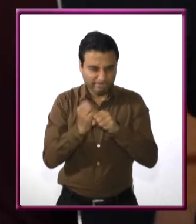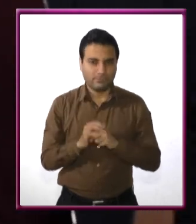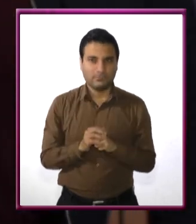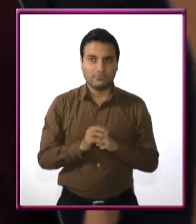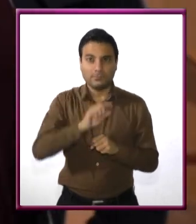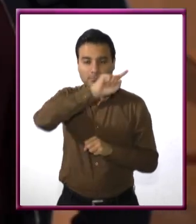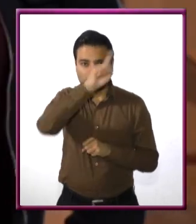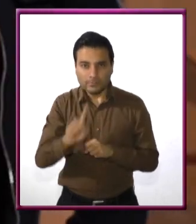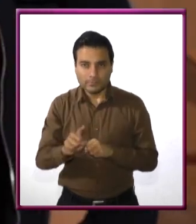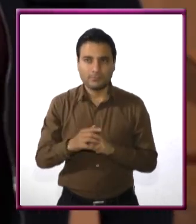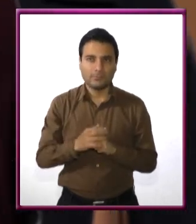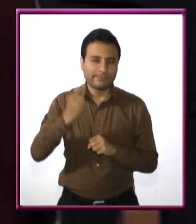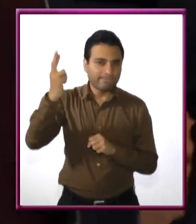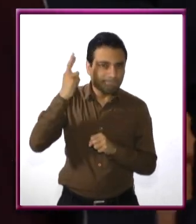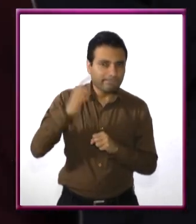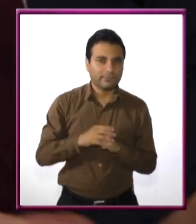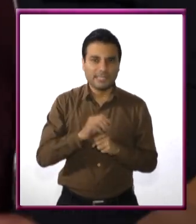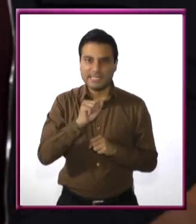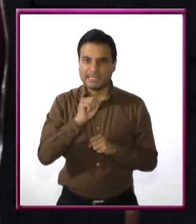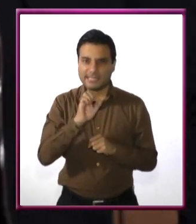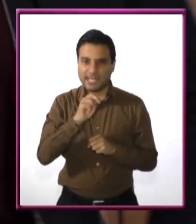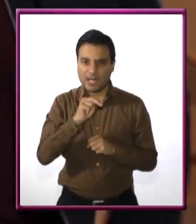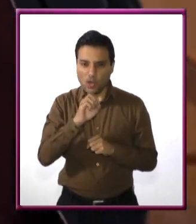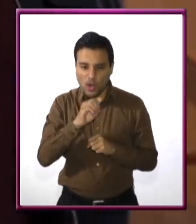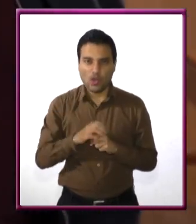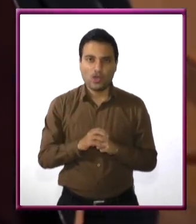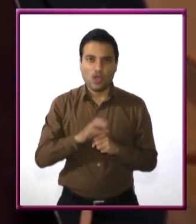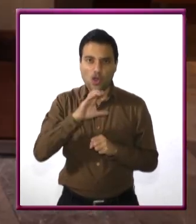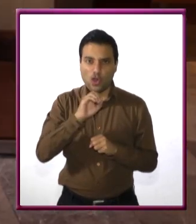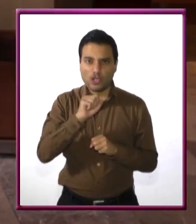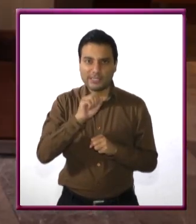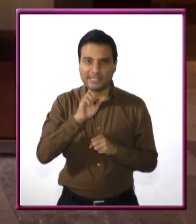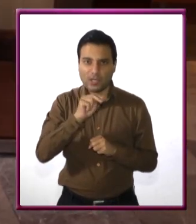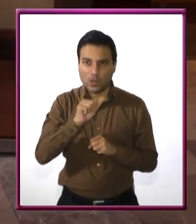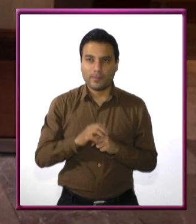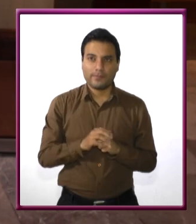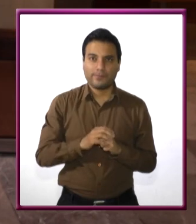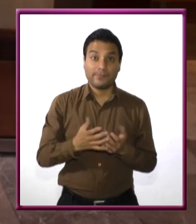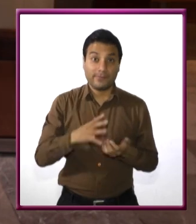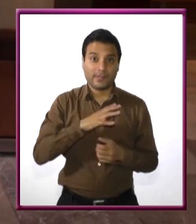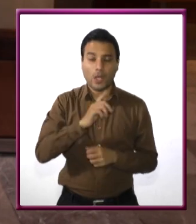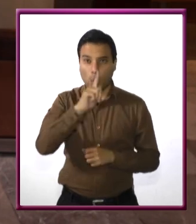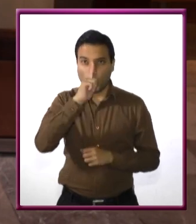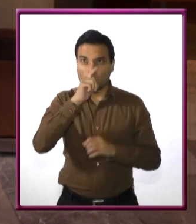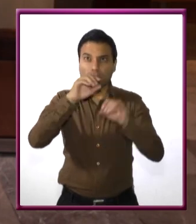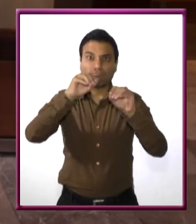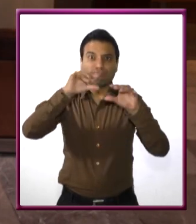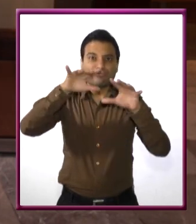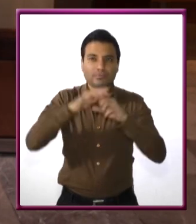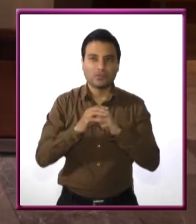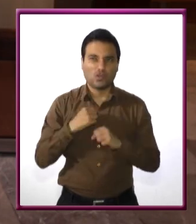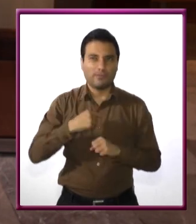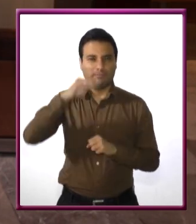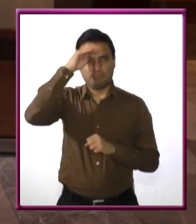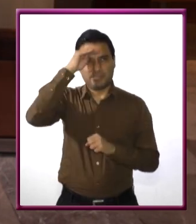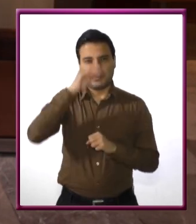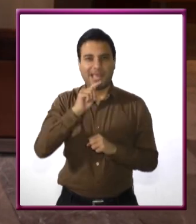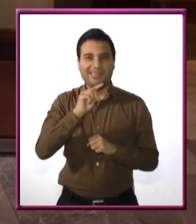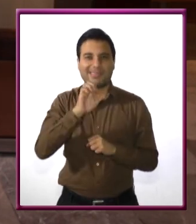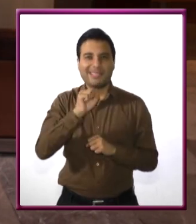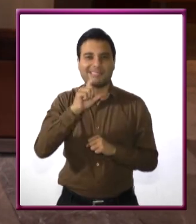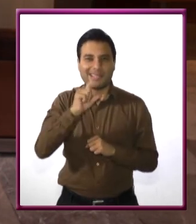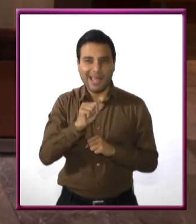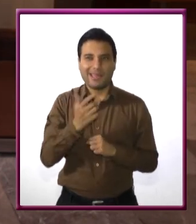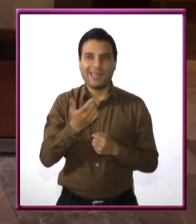voy a pensar en el sonido, en senos y cosenos, en el efecto Doppler. Si hay relámpagos, voy a pensar en Tesla y en su bobina, en la corriente que